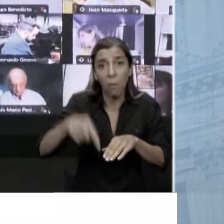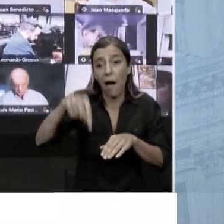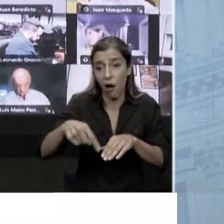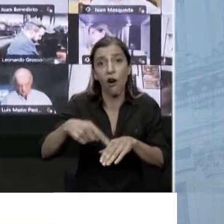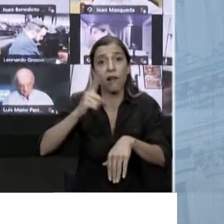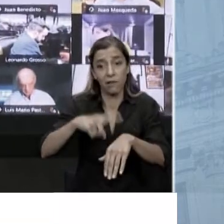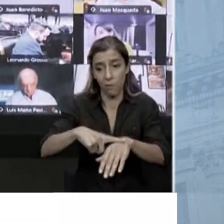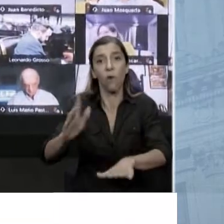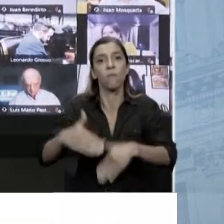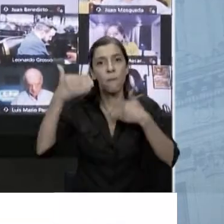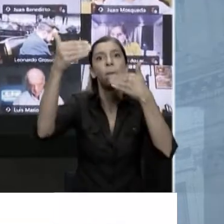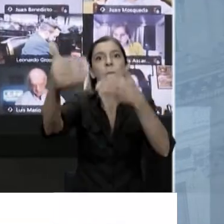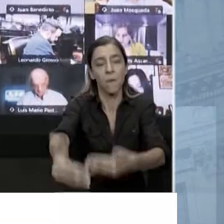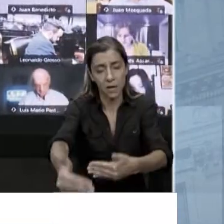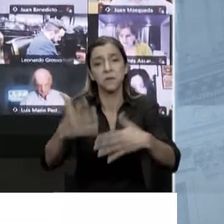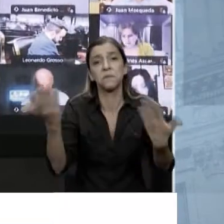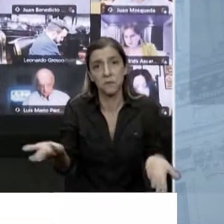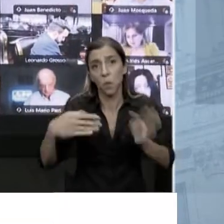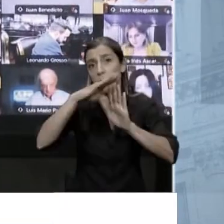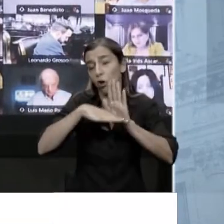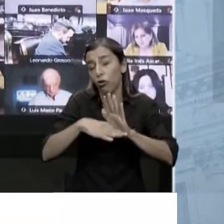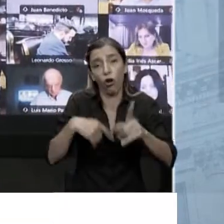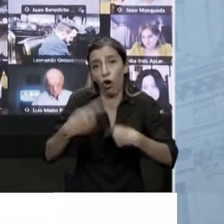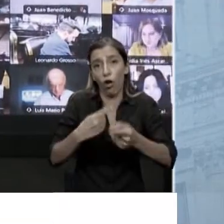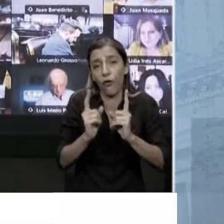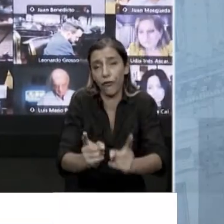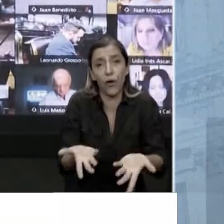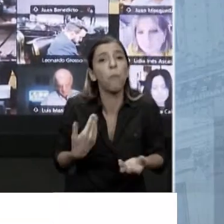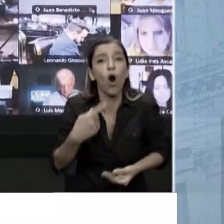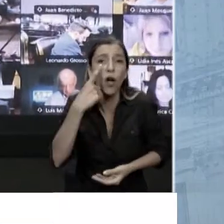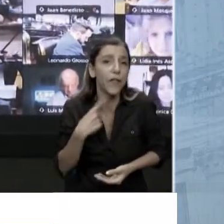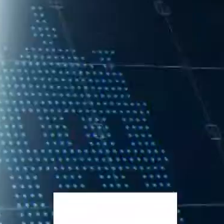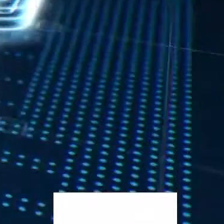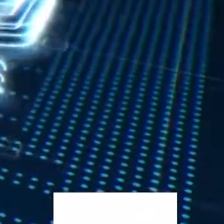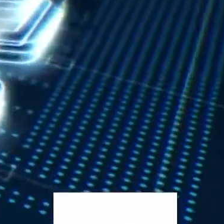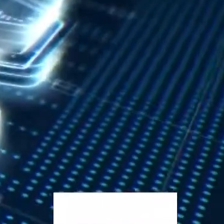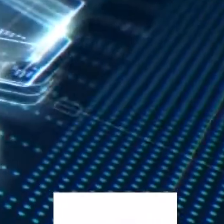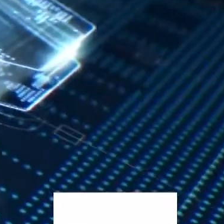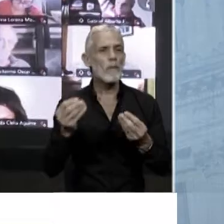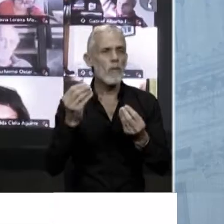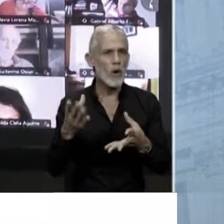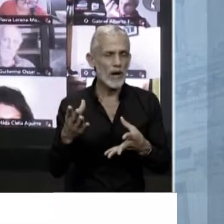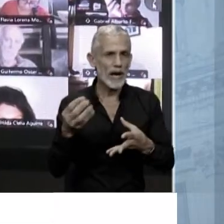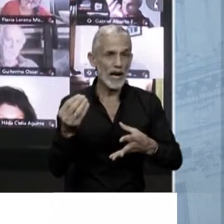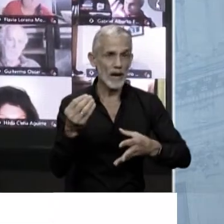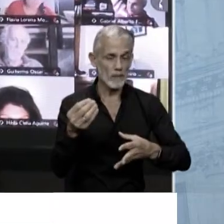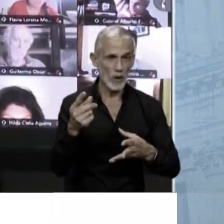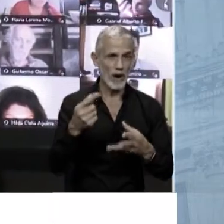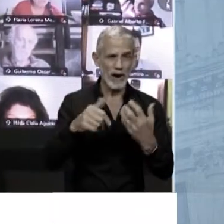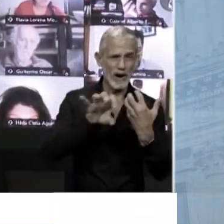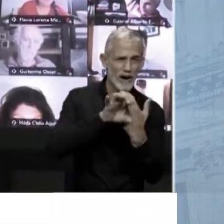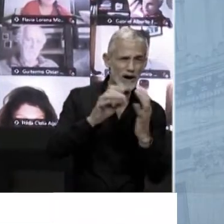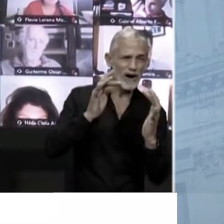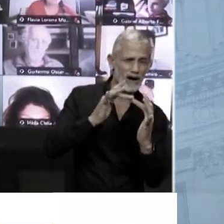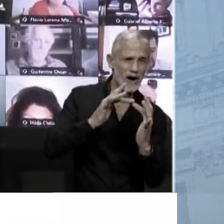ordinarias y el protocolo sigue vigente porque se inició el día 30 la sesión. Gracias, presidente. Lo remoto que